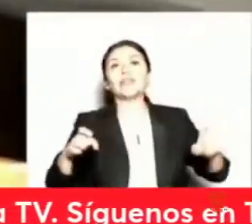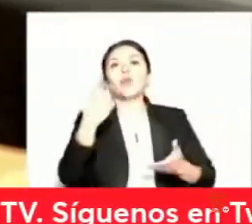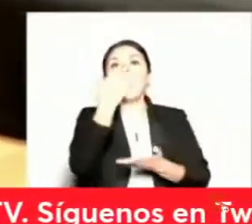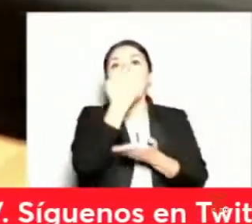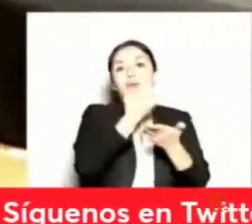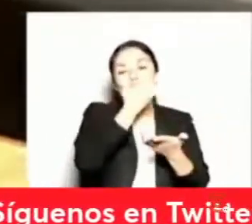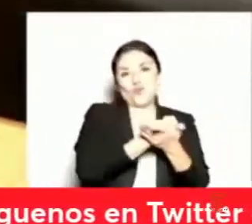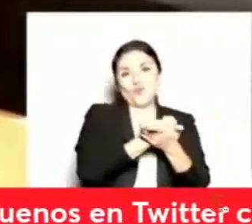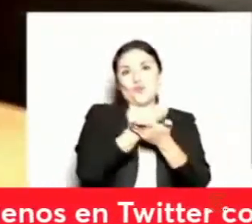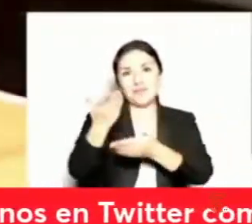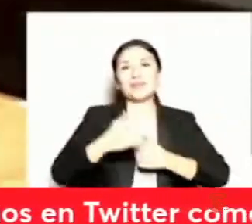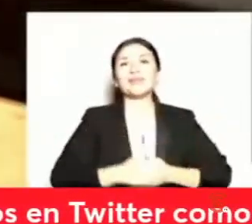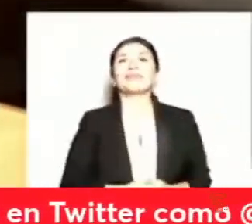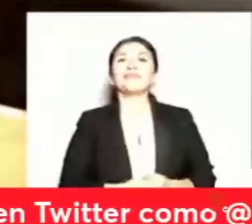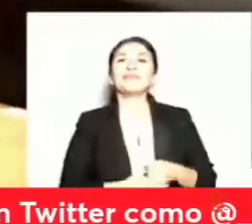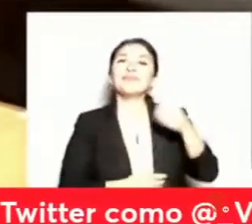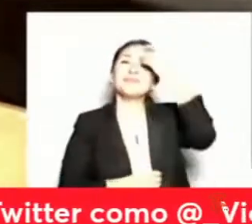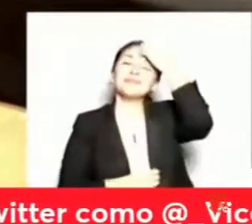Económico.